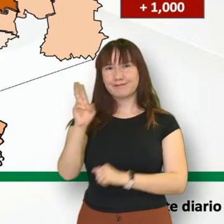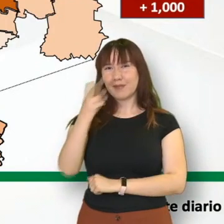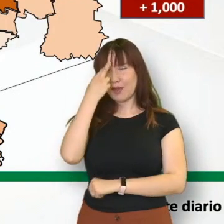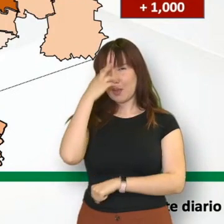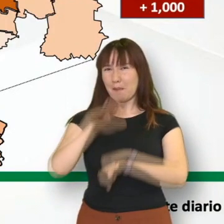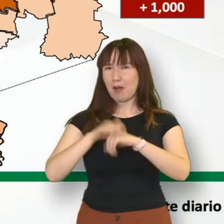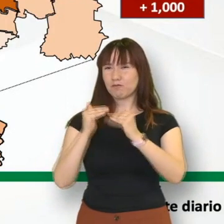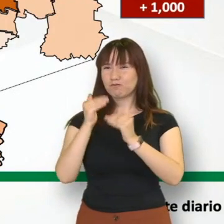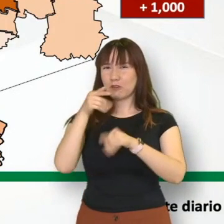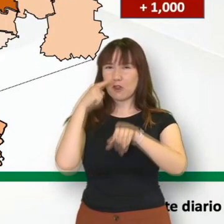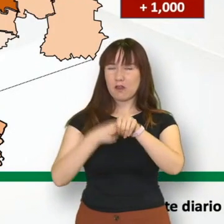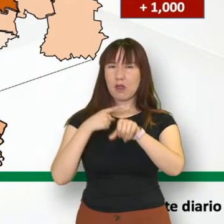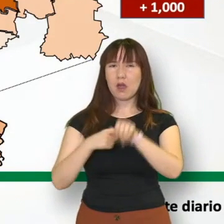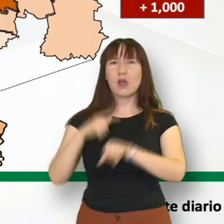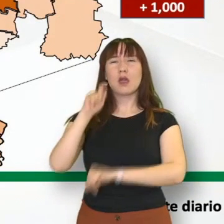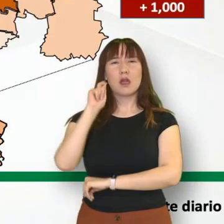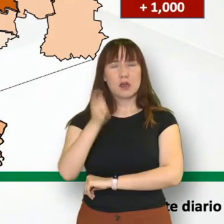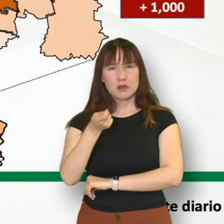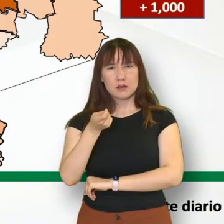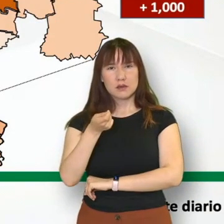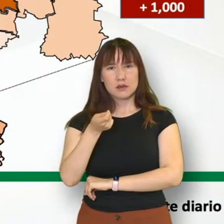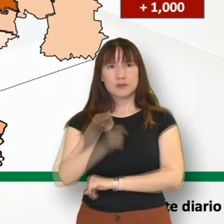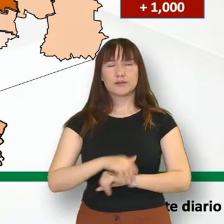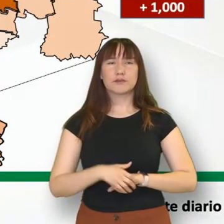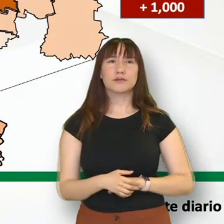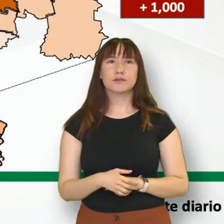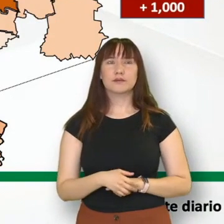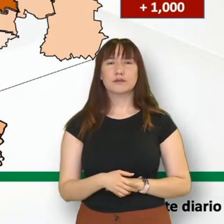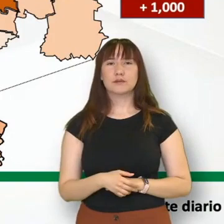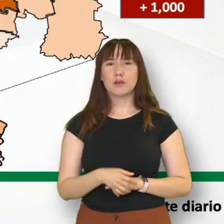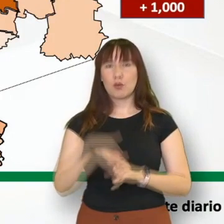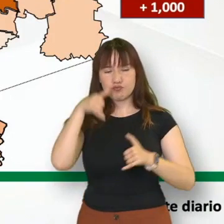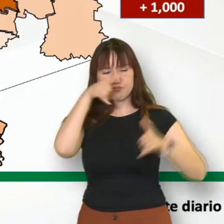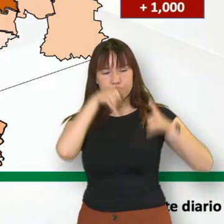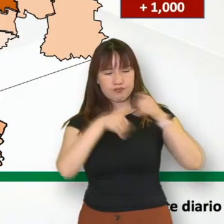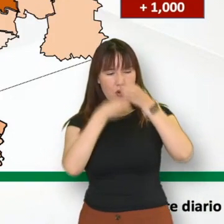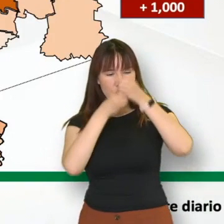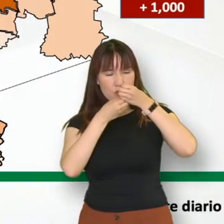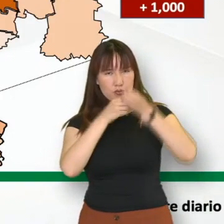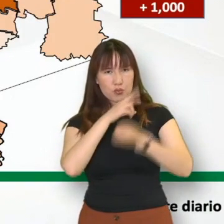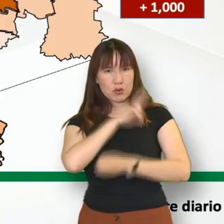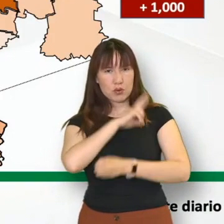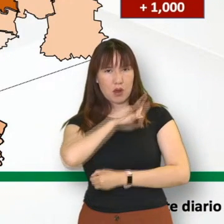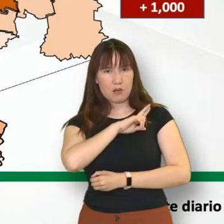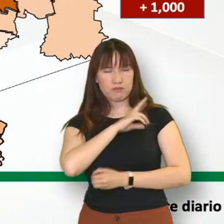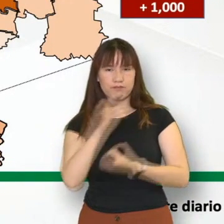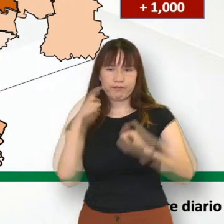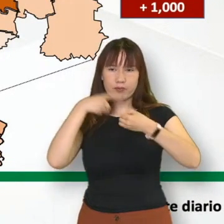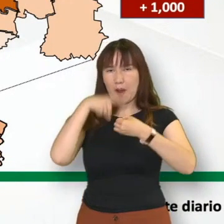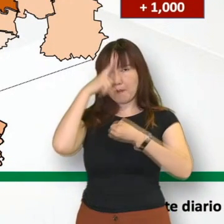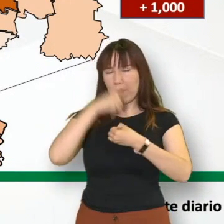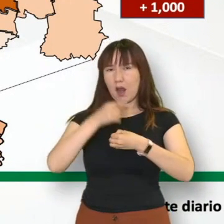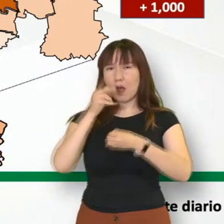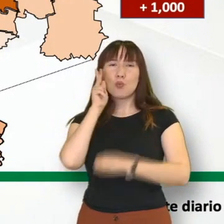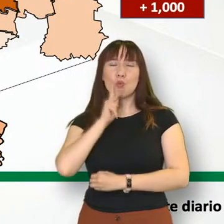empezó a ver de estos casos, pues es a expensas de que se incorpora un laboratorio particular dentro de la situación del registro. Comentar